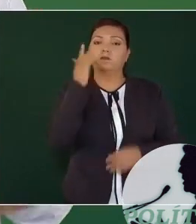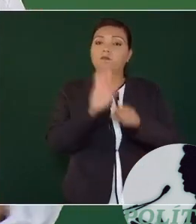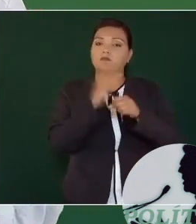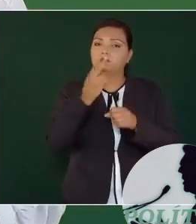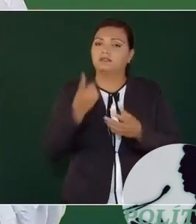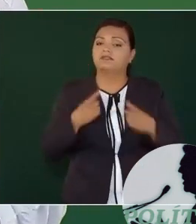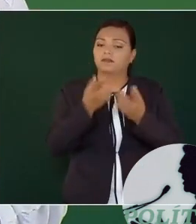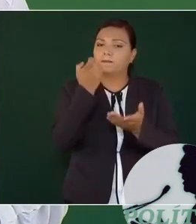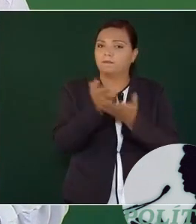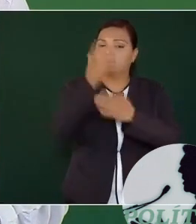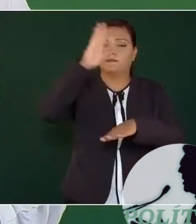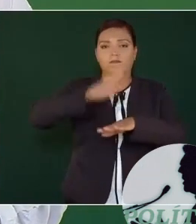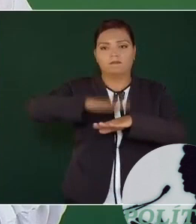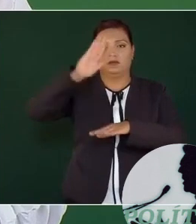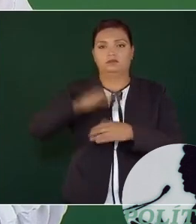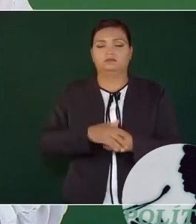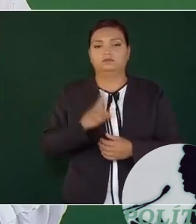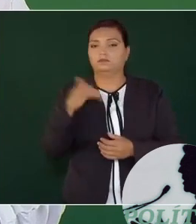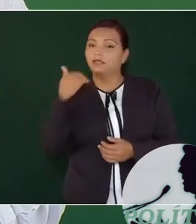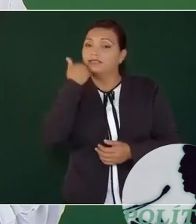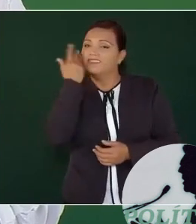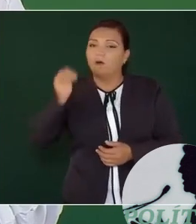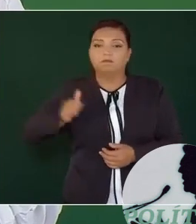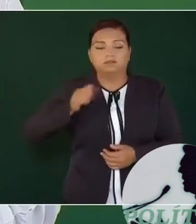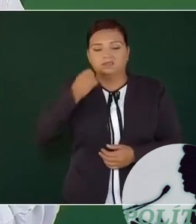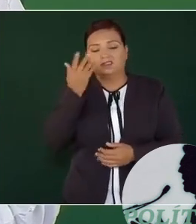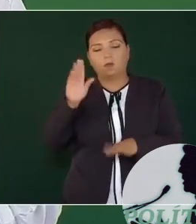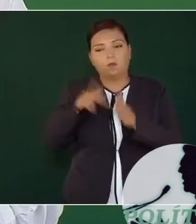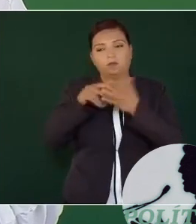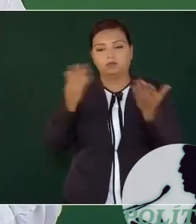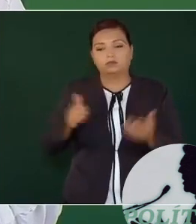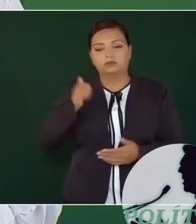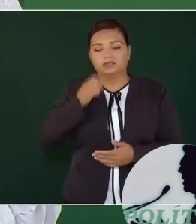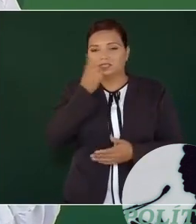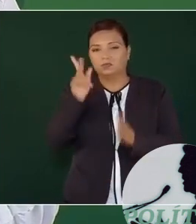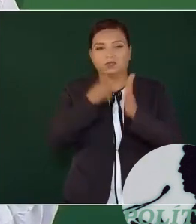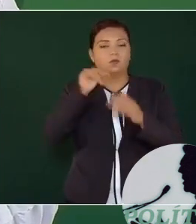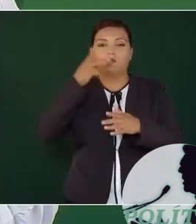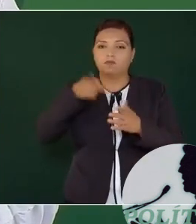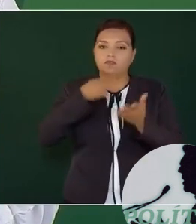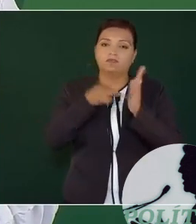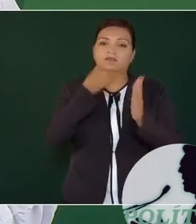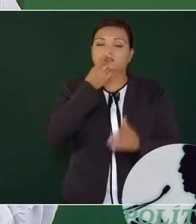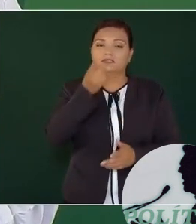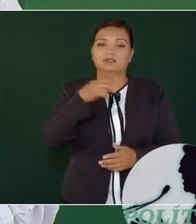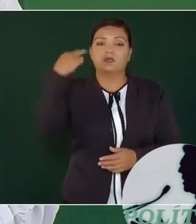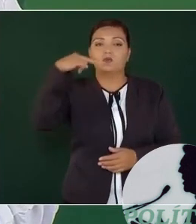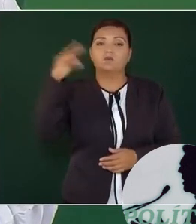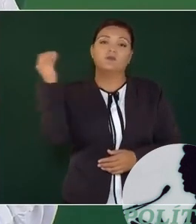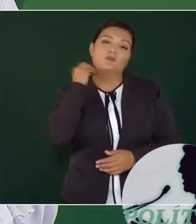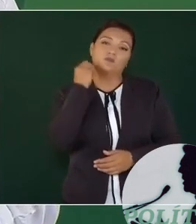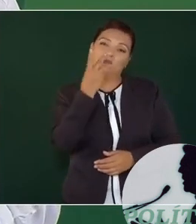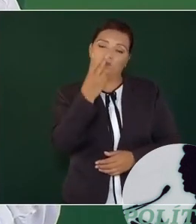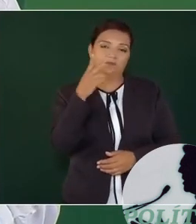más. Entonces yo quiero aprovechar, porque no voy a mencionar los nombres de esos